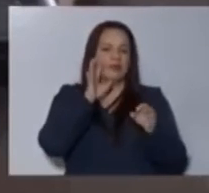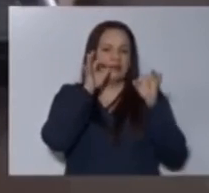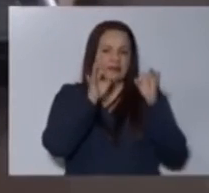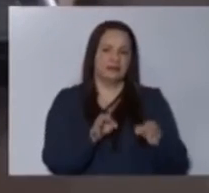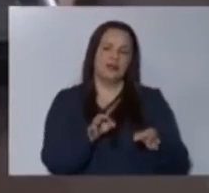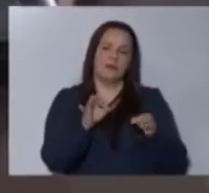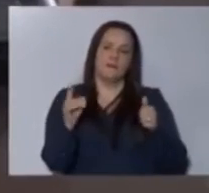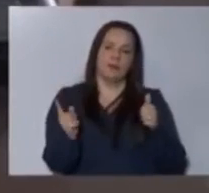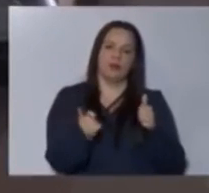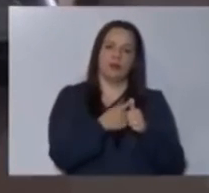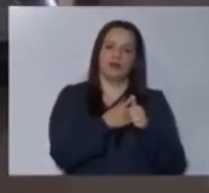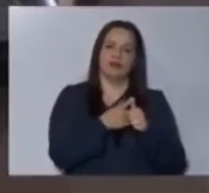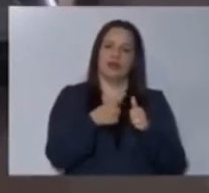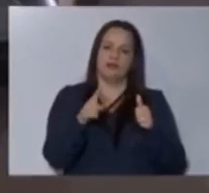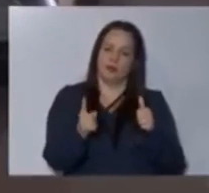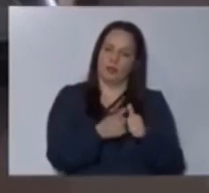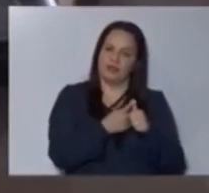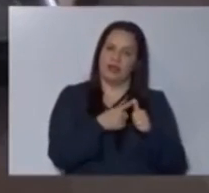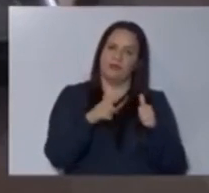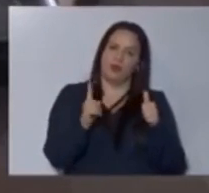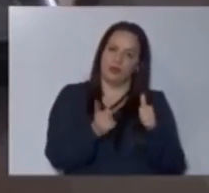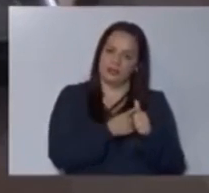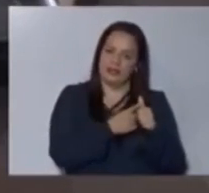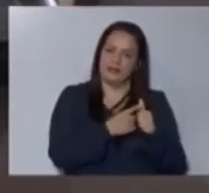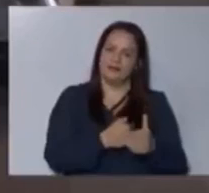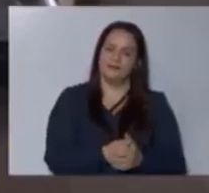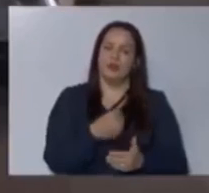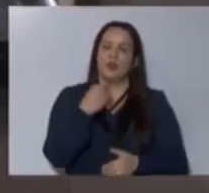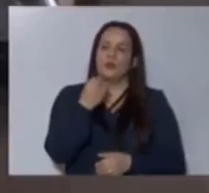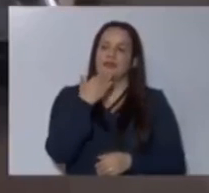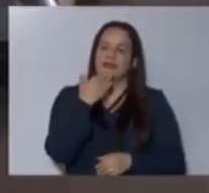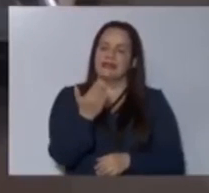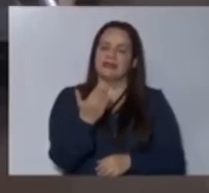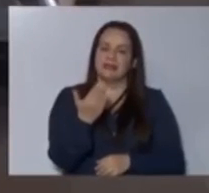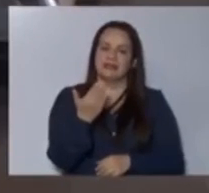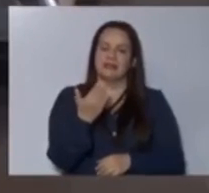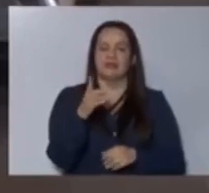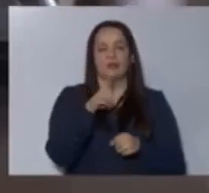de priorizar, priorizar, priorizar. Muchas gracias, diputado presidente.